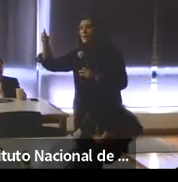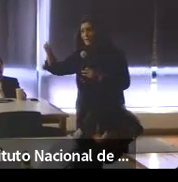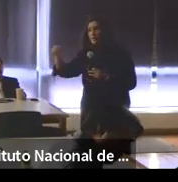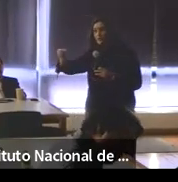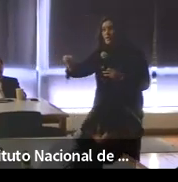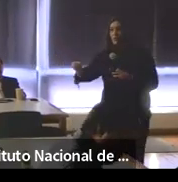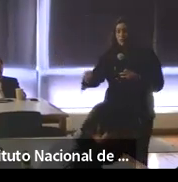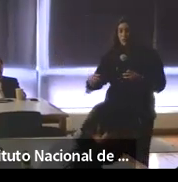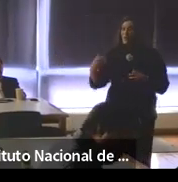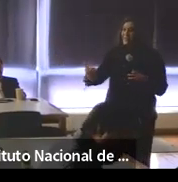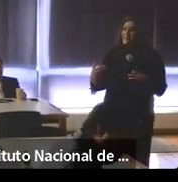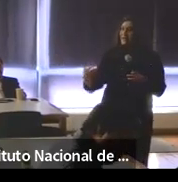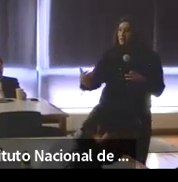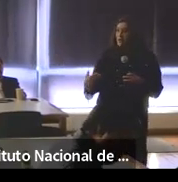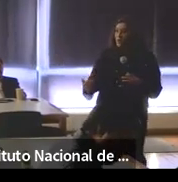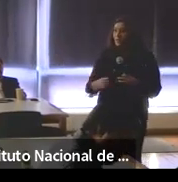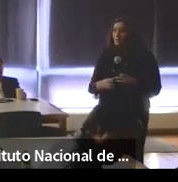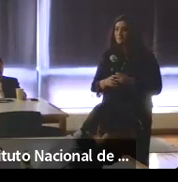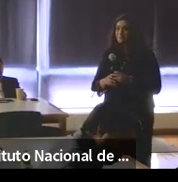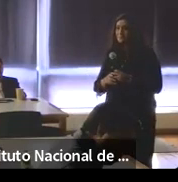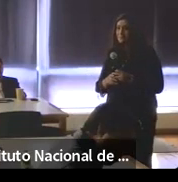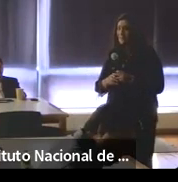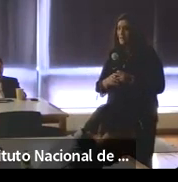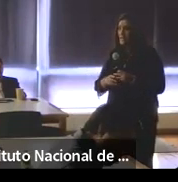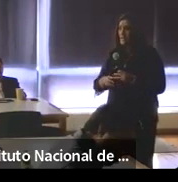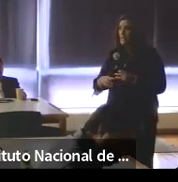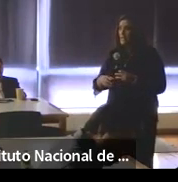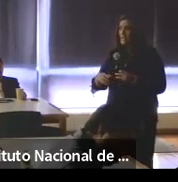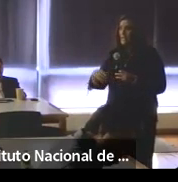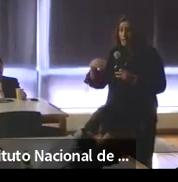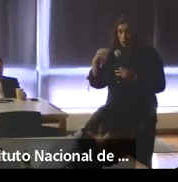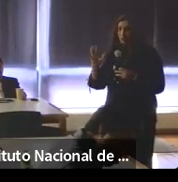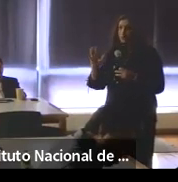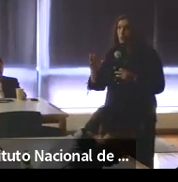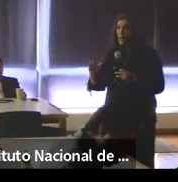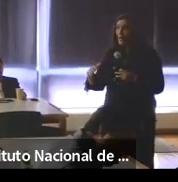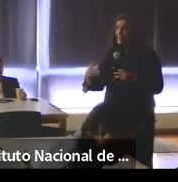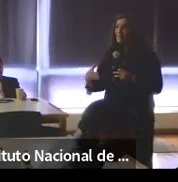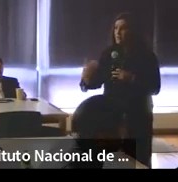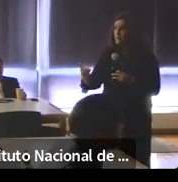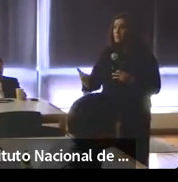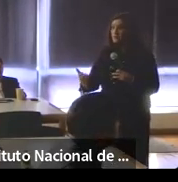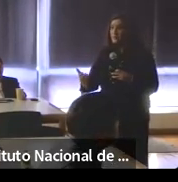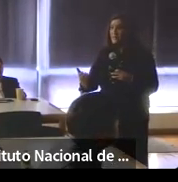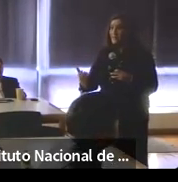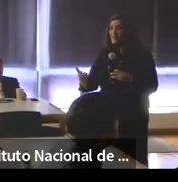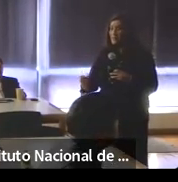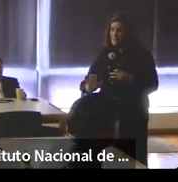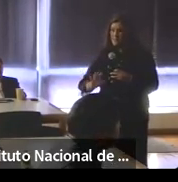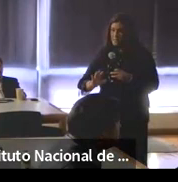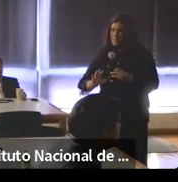donde a la mejor en una reunión no hayan llegado a un acuerdo incluso haya habido la